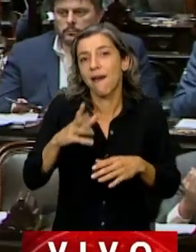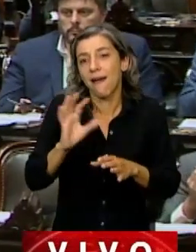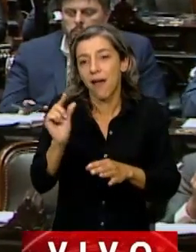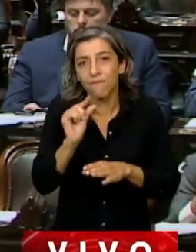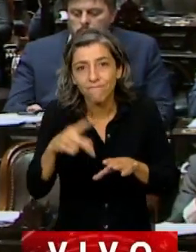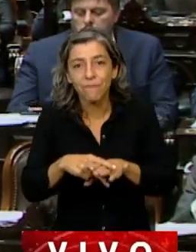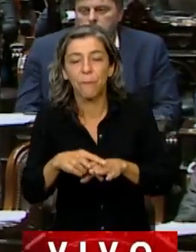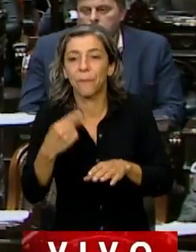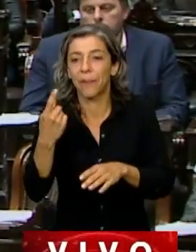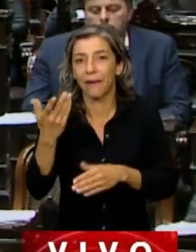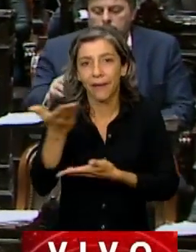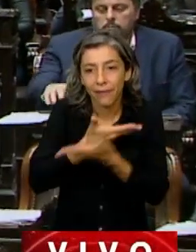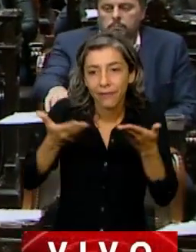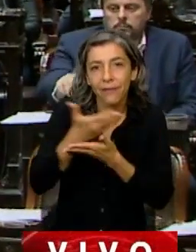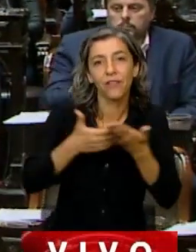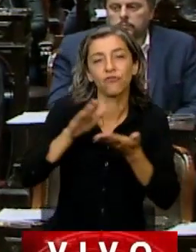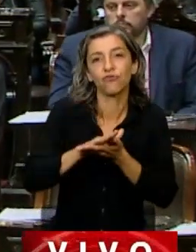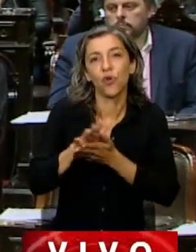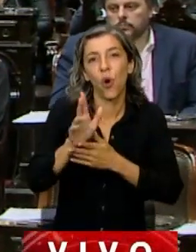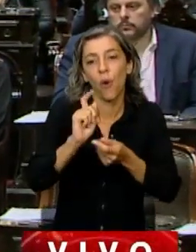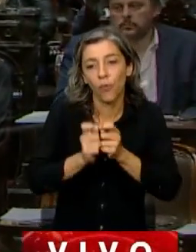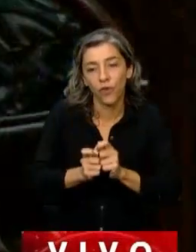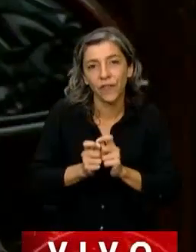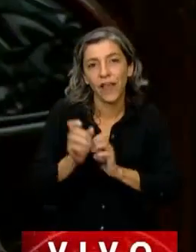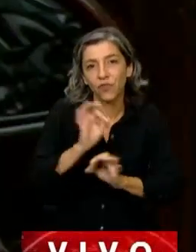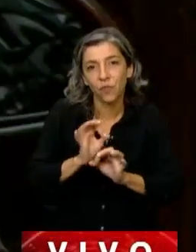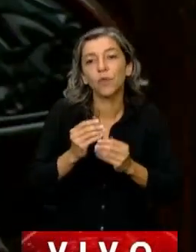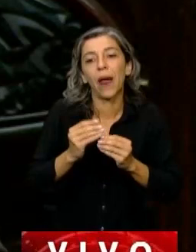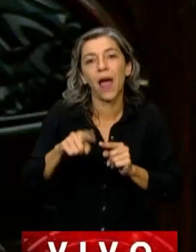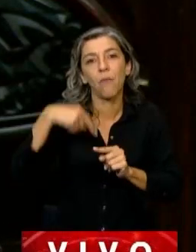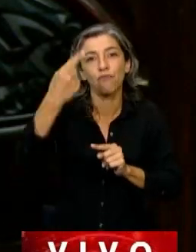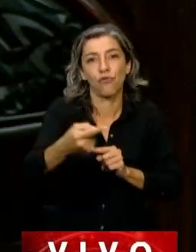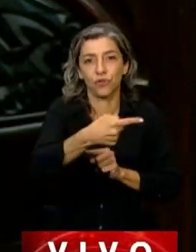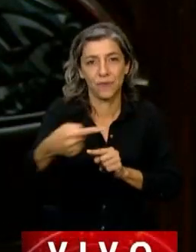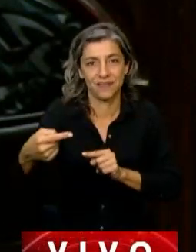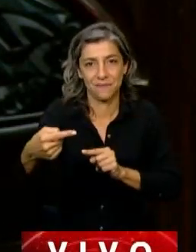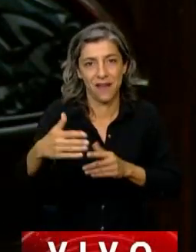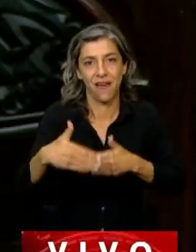para revisar y ver si estos temas los podemos tratar la semana que viene.